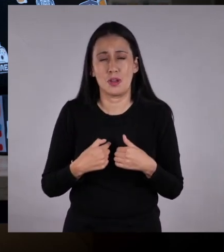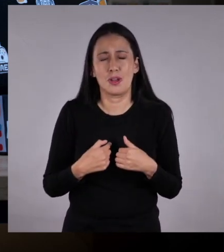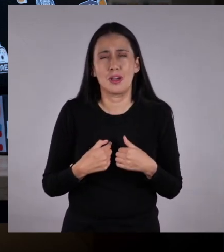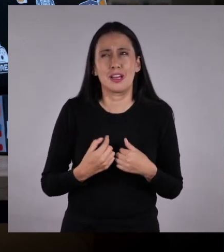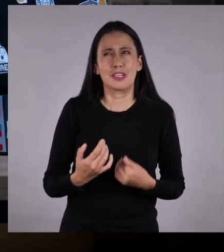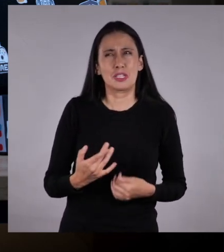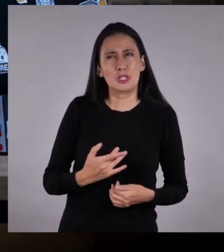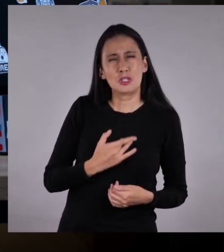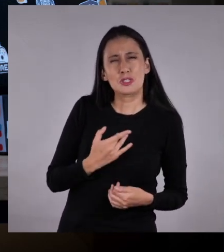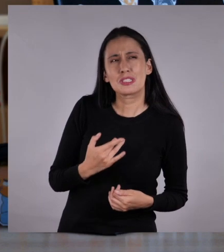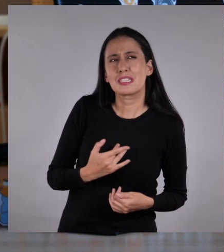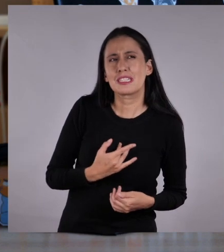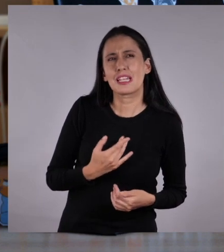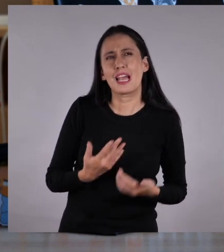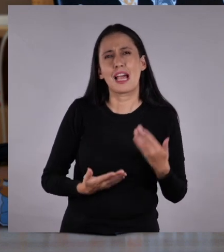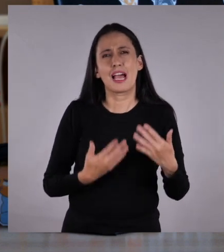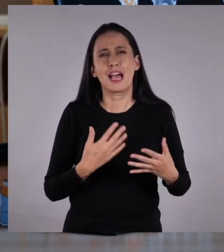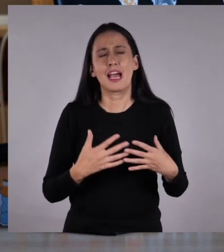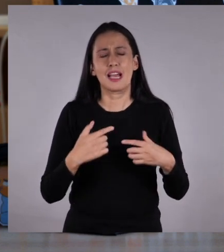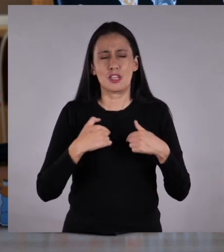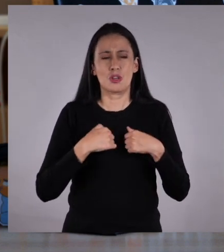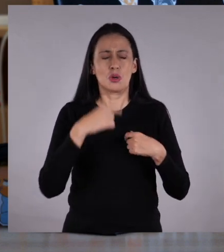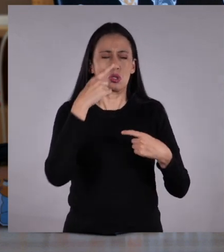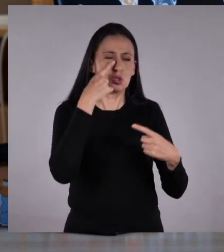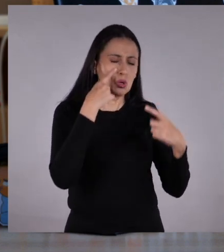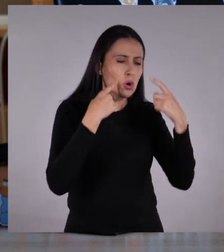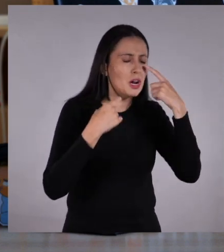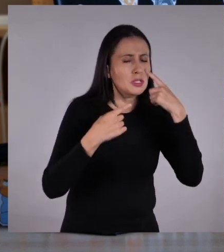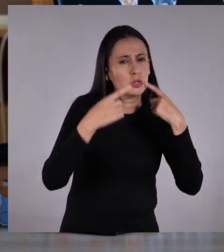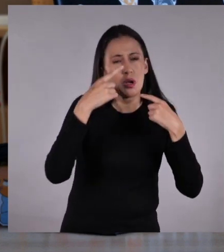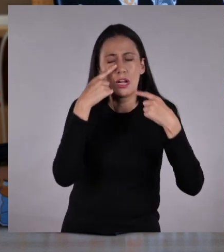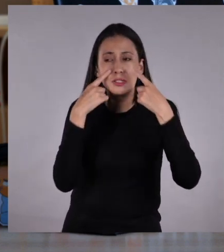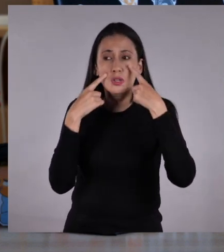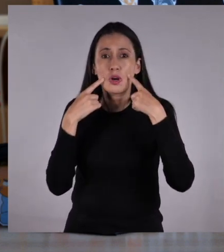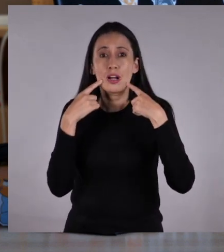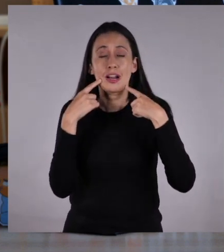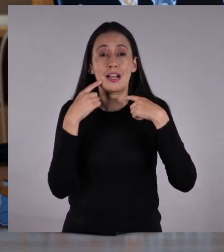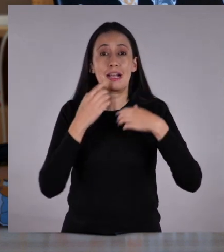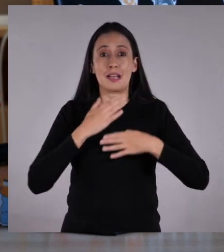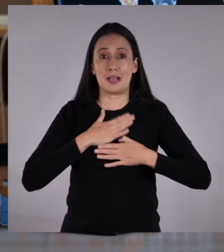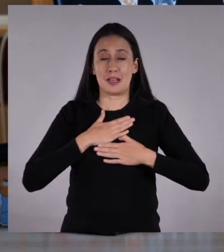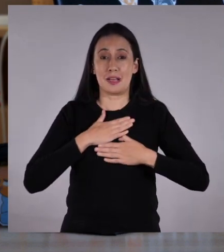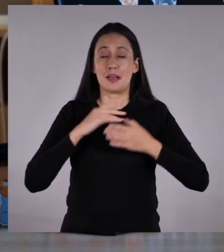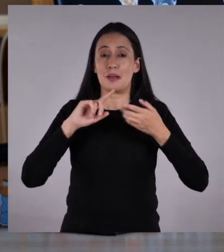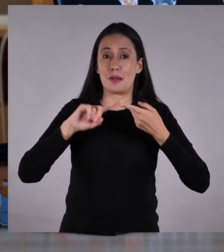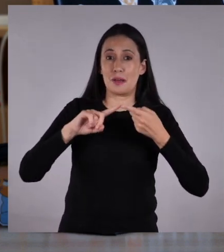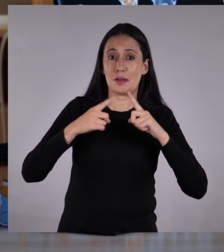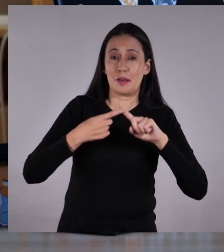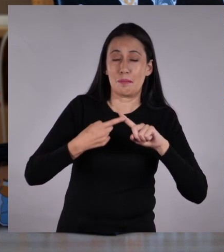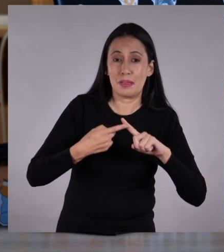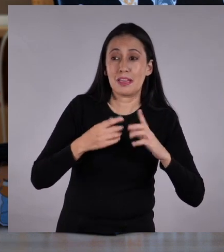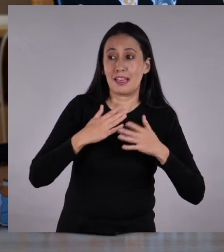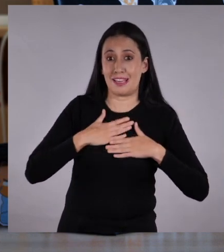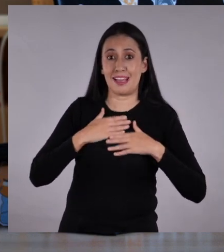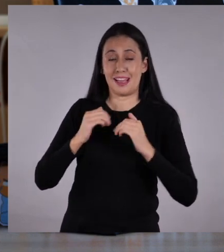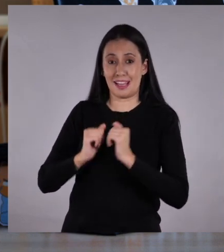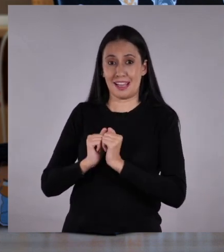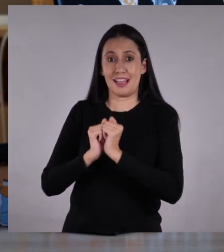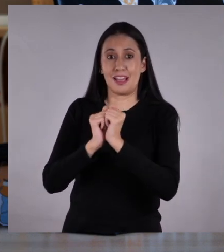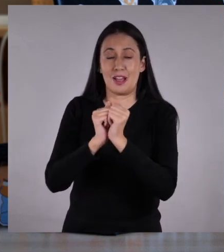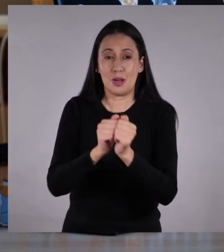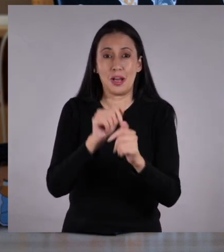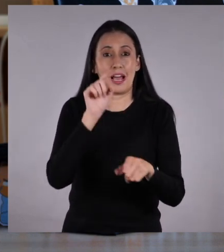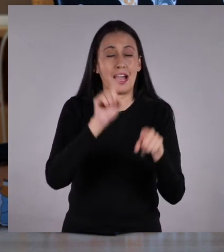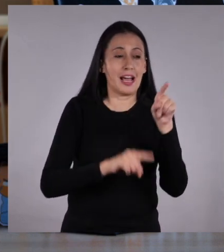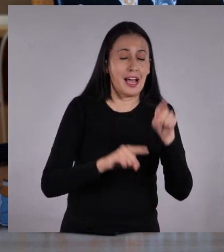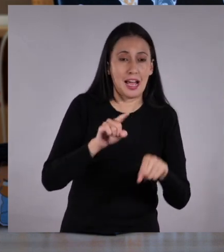estaba así de mal. Pero una gran amiga, de ley la cachan, Amelia, me mencionó algo sobre las fases del duelo